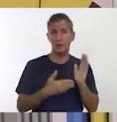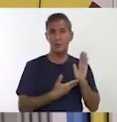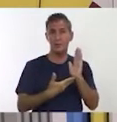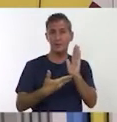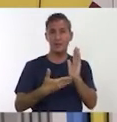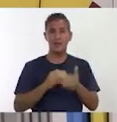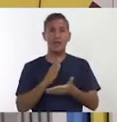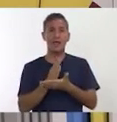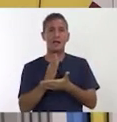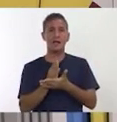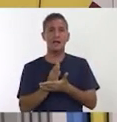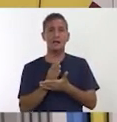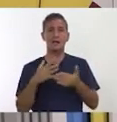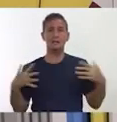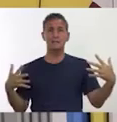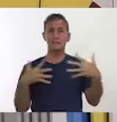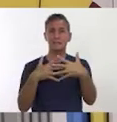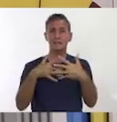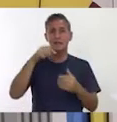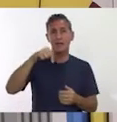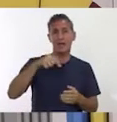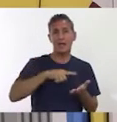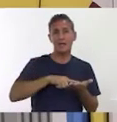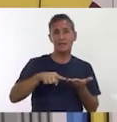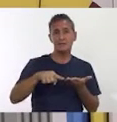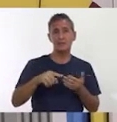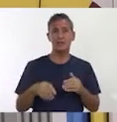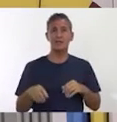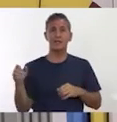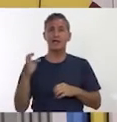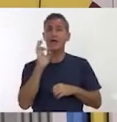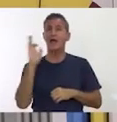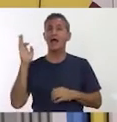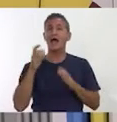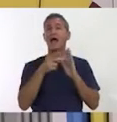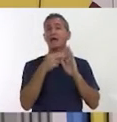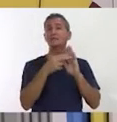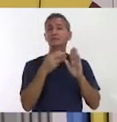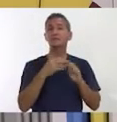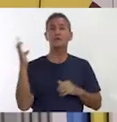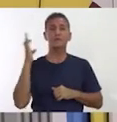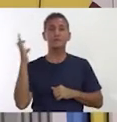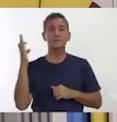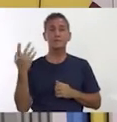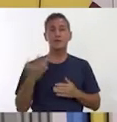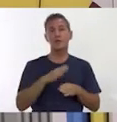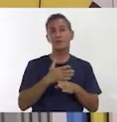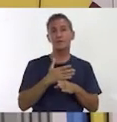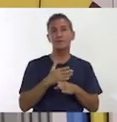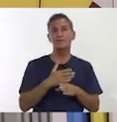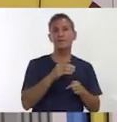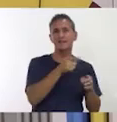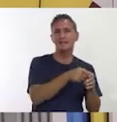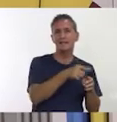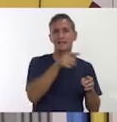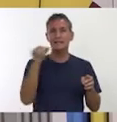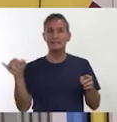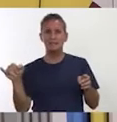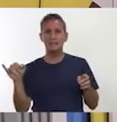las clases correspondientes a esta semana de la asignatura de física para los diferentes semestres de la